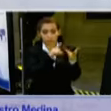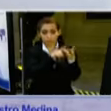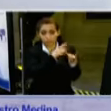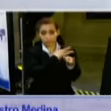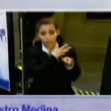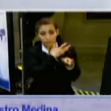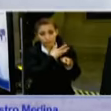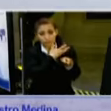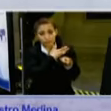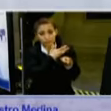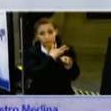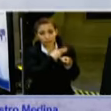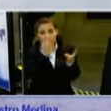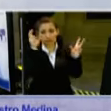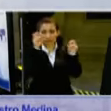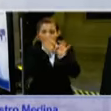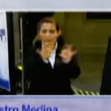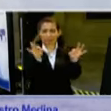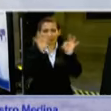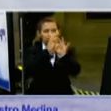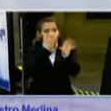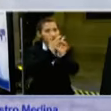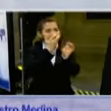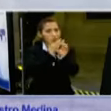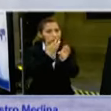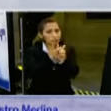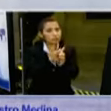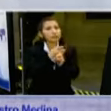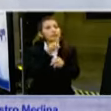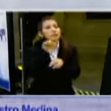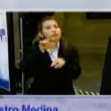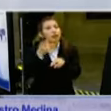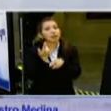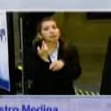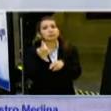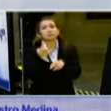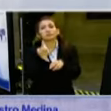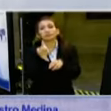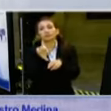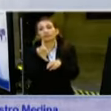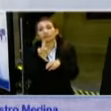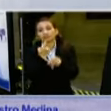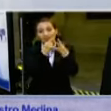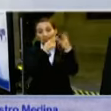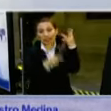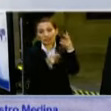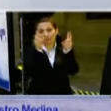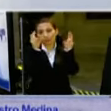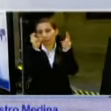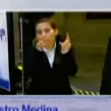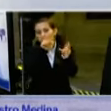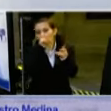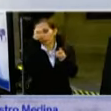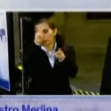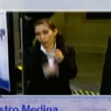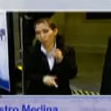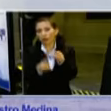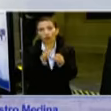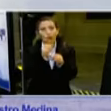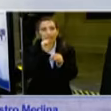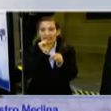tenemos, digamos, un tema muy importante con los Estados Unidos y es el tema, hay 3 temas que nos preocupan a México y